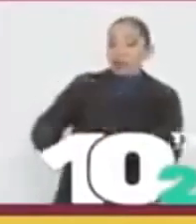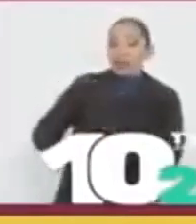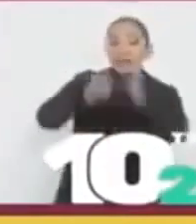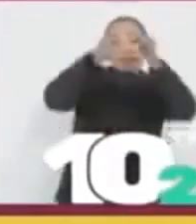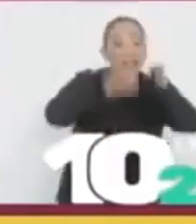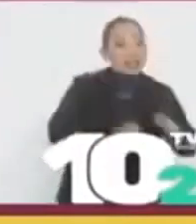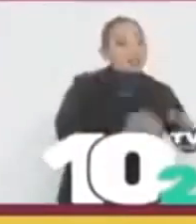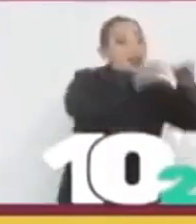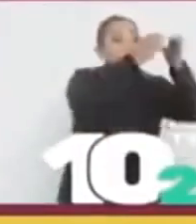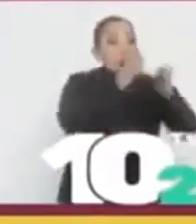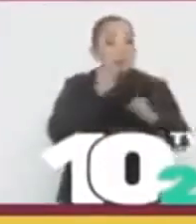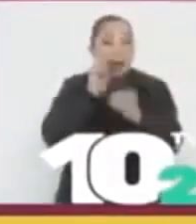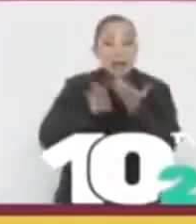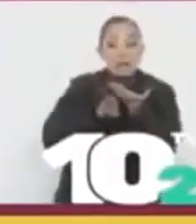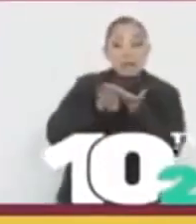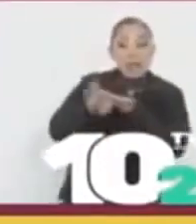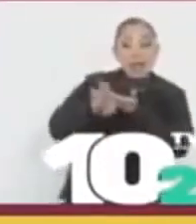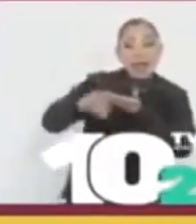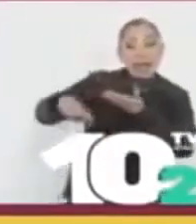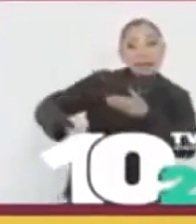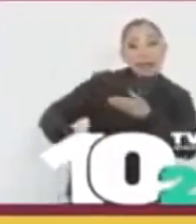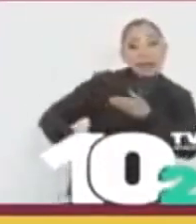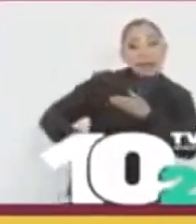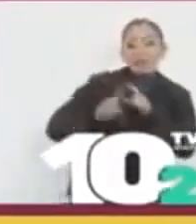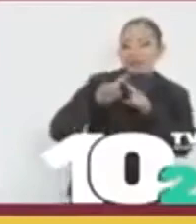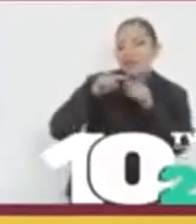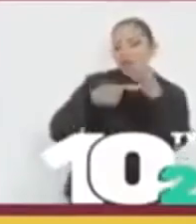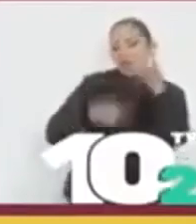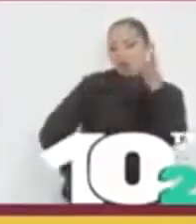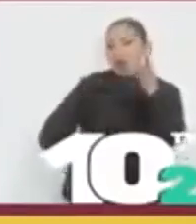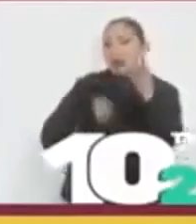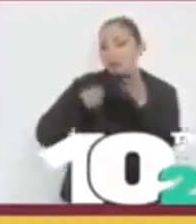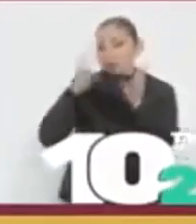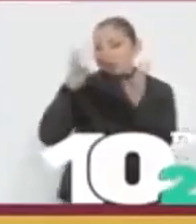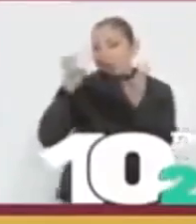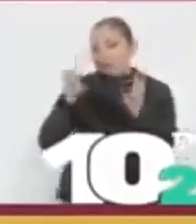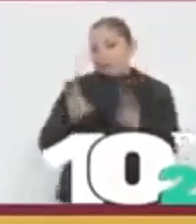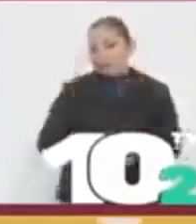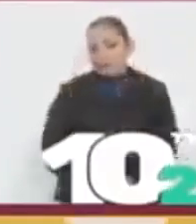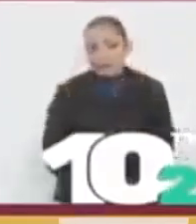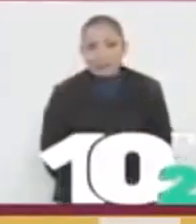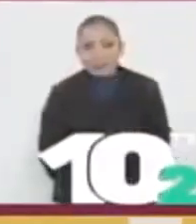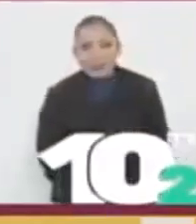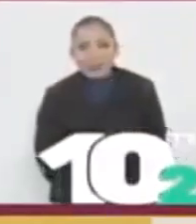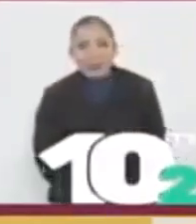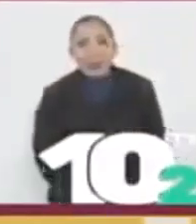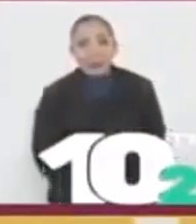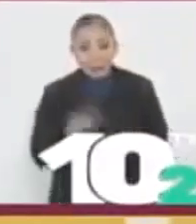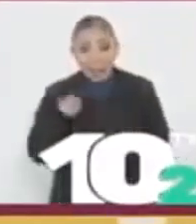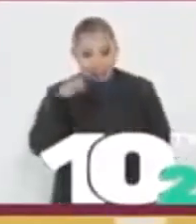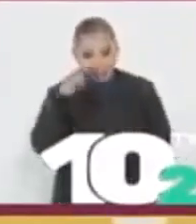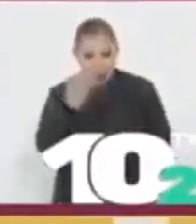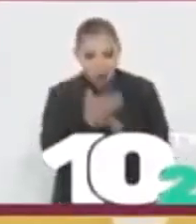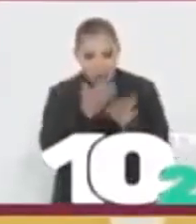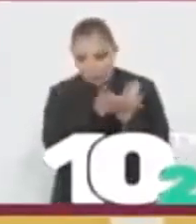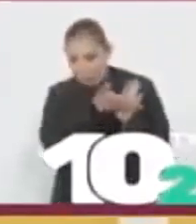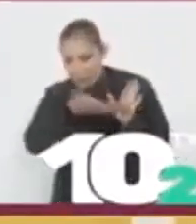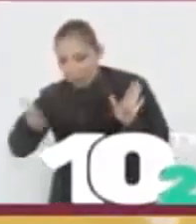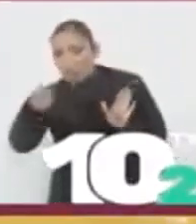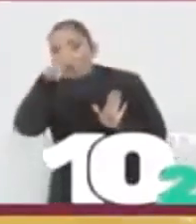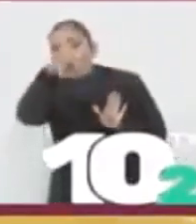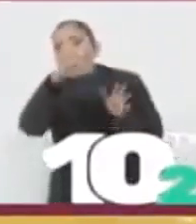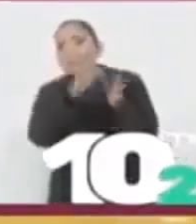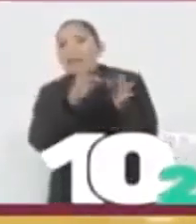de edificaciones y en la prevención de accidentes, entre muchos otros campos. A partir de lo visto en el